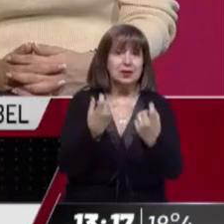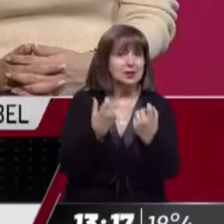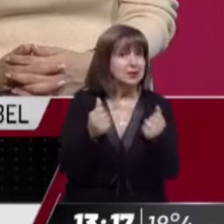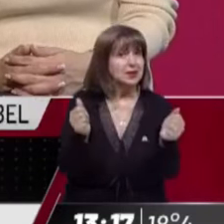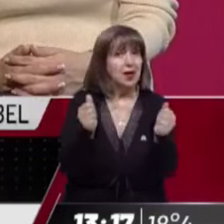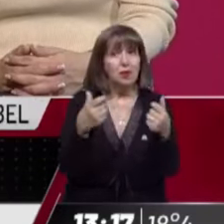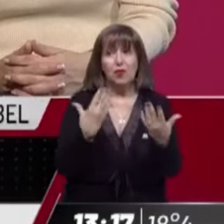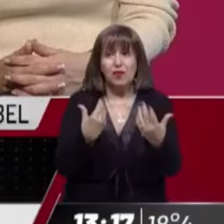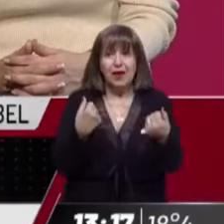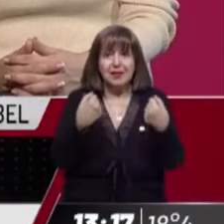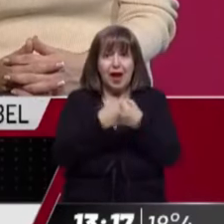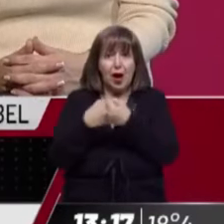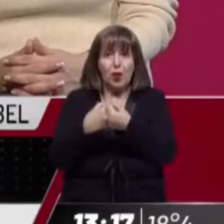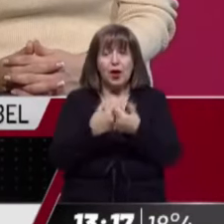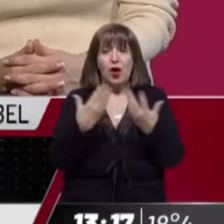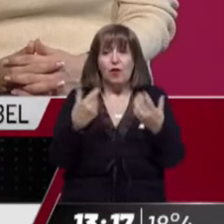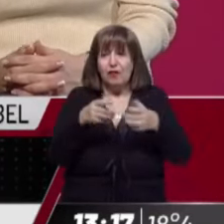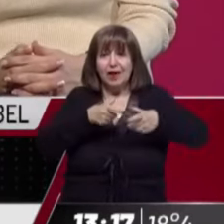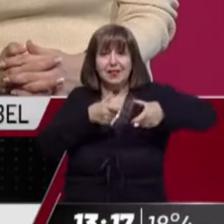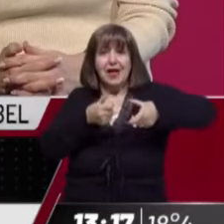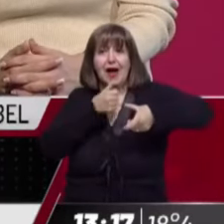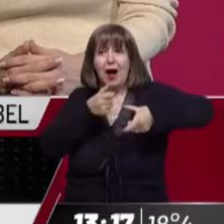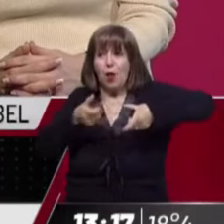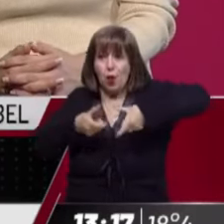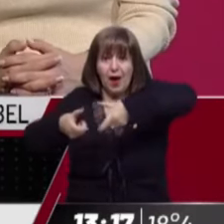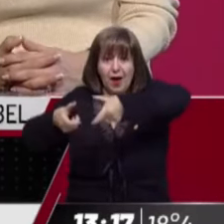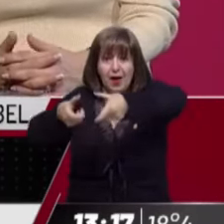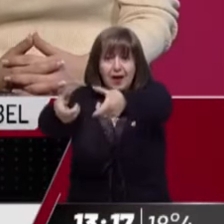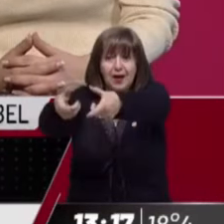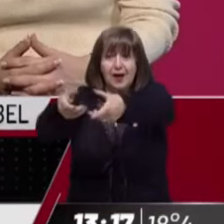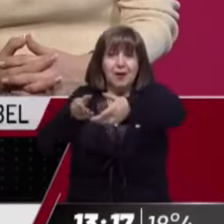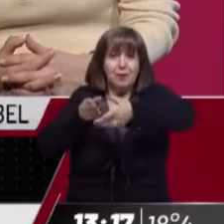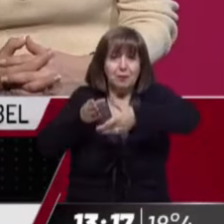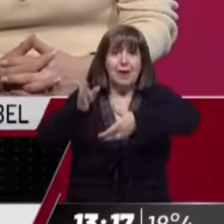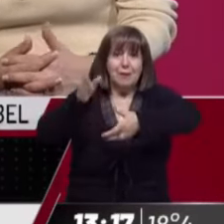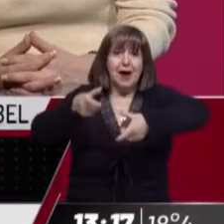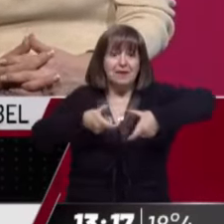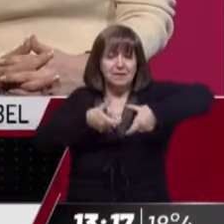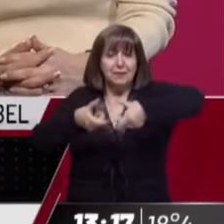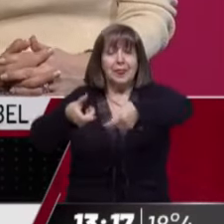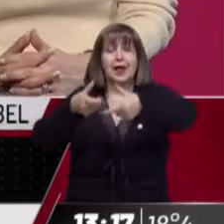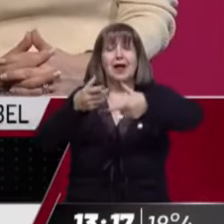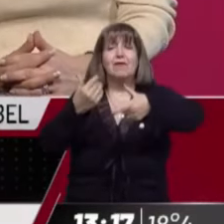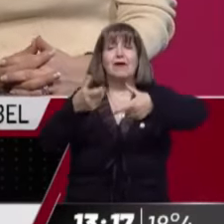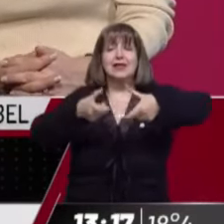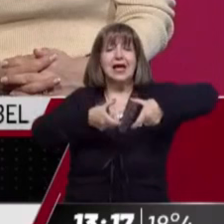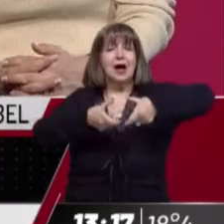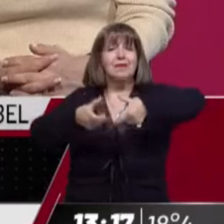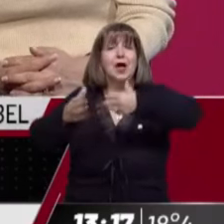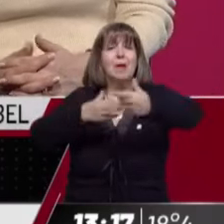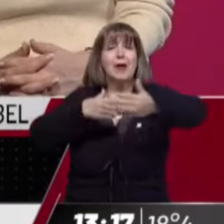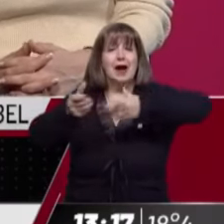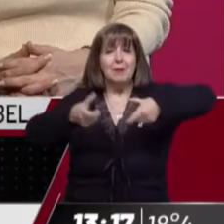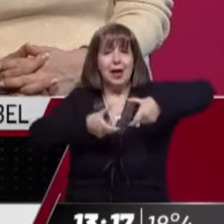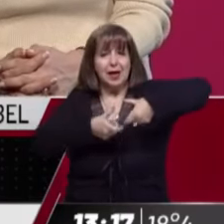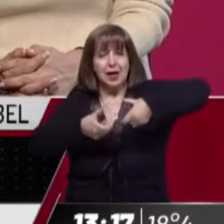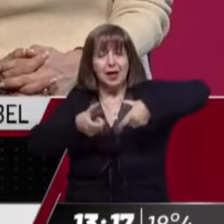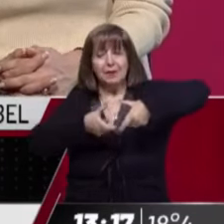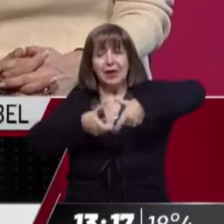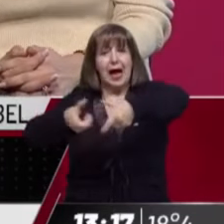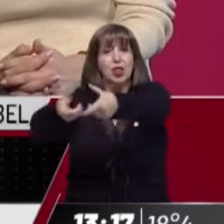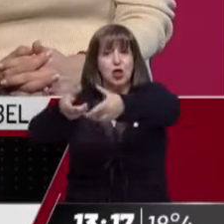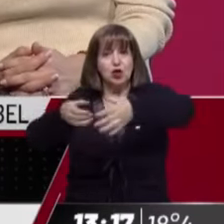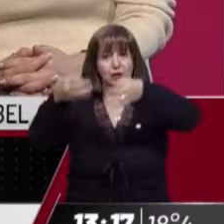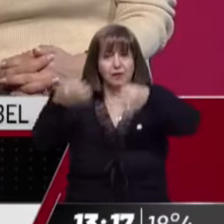nosotros con este viaje hemos encontrado diferentes aristas de una problemática. Vos lo señalabas muy bien